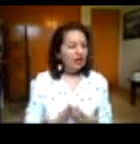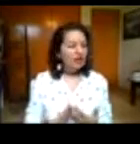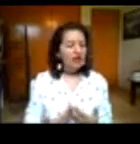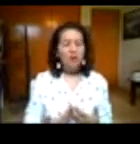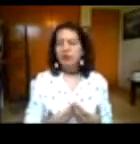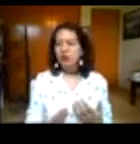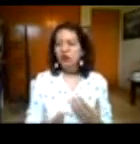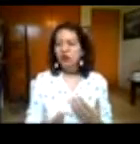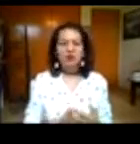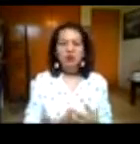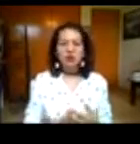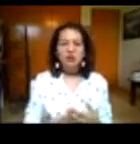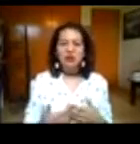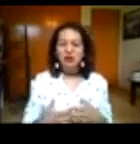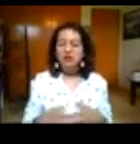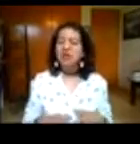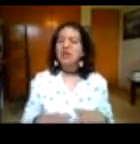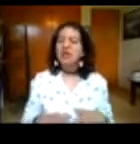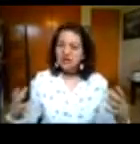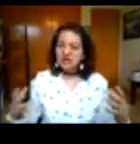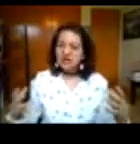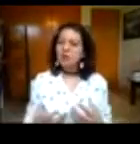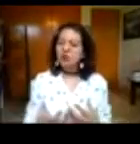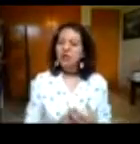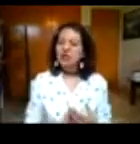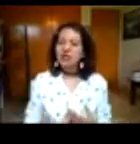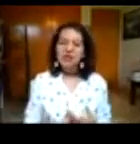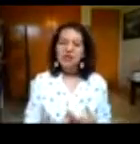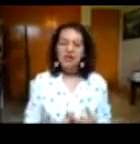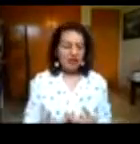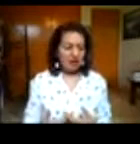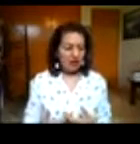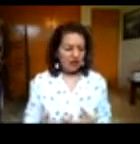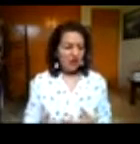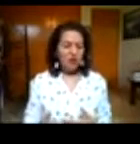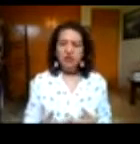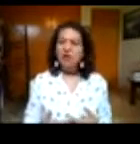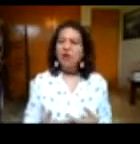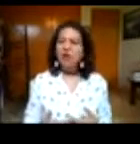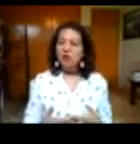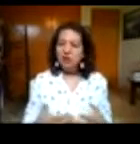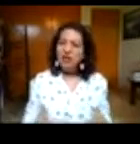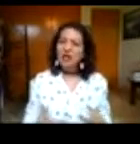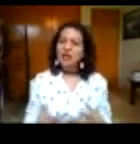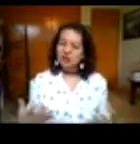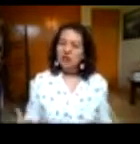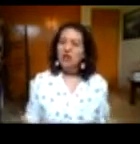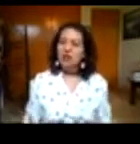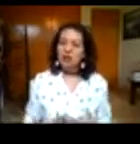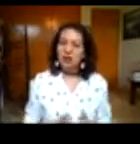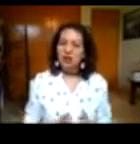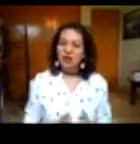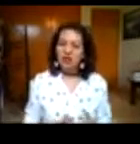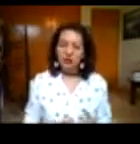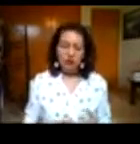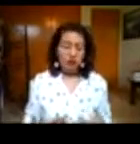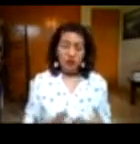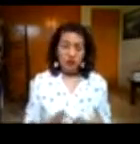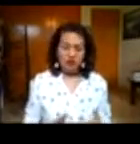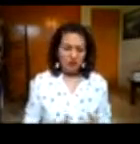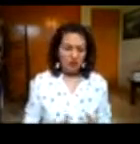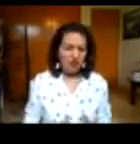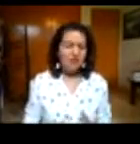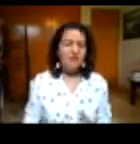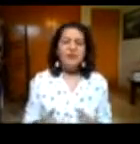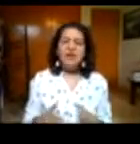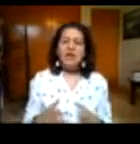llegar a atender personas adultas mayores que sabemos que existen en nuestra comunidad, en nuestra capital de la ciudad, o sea,